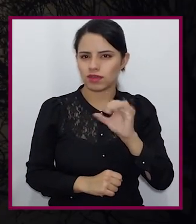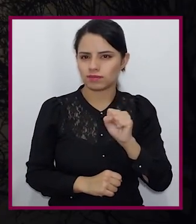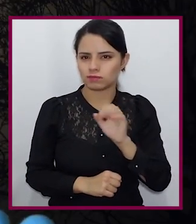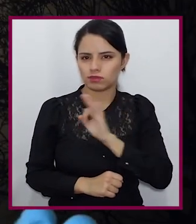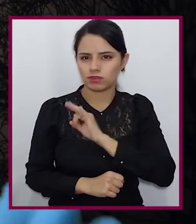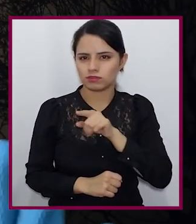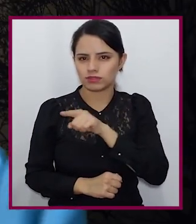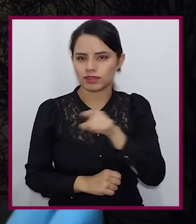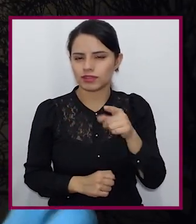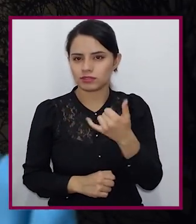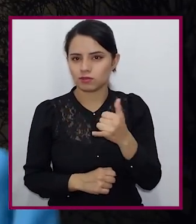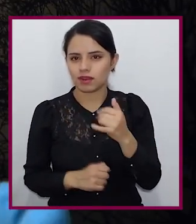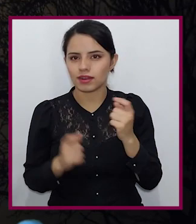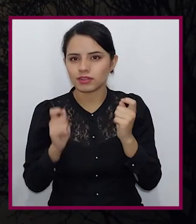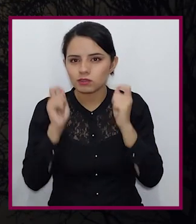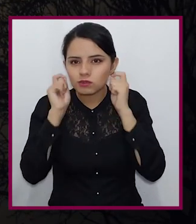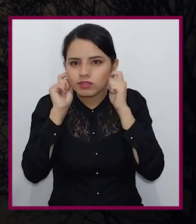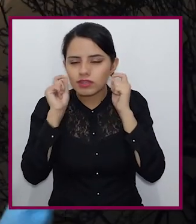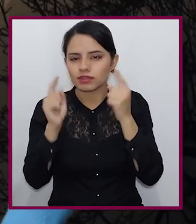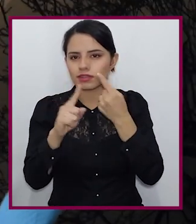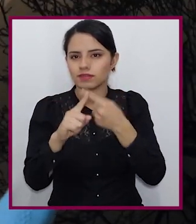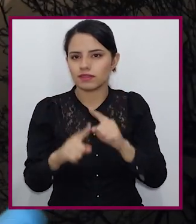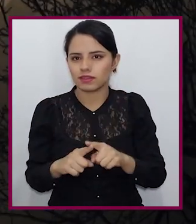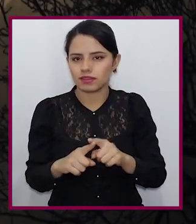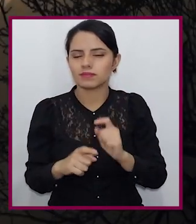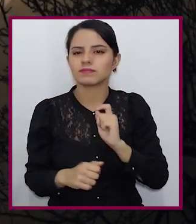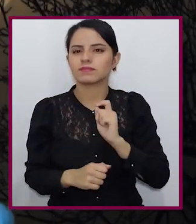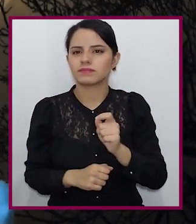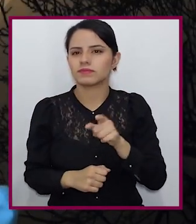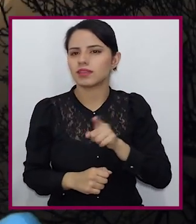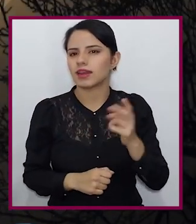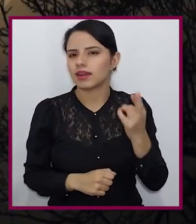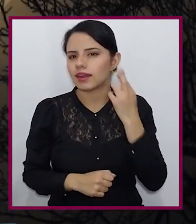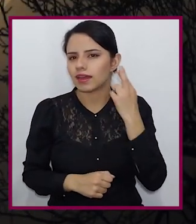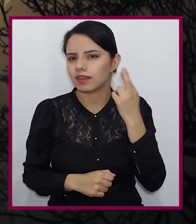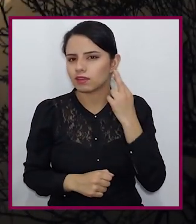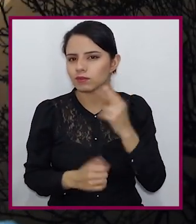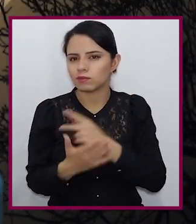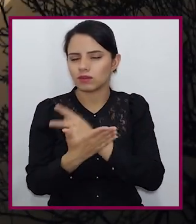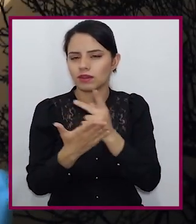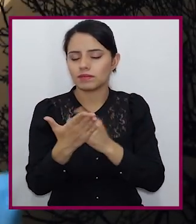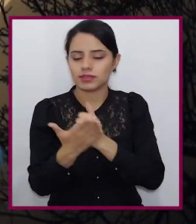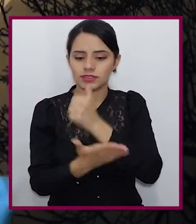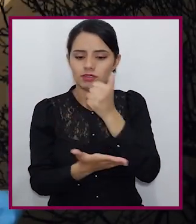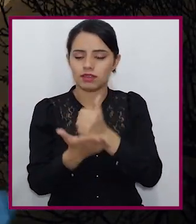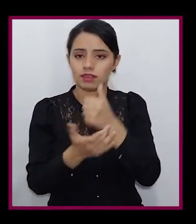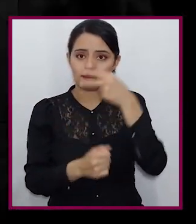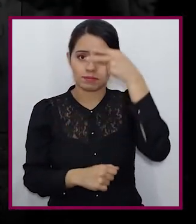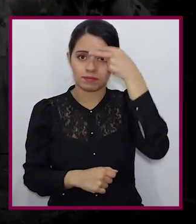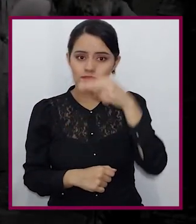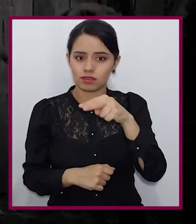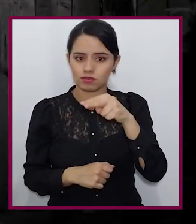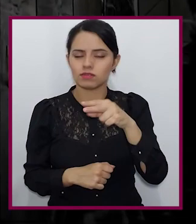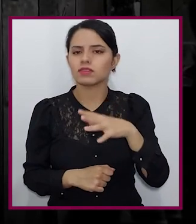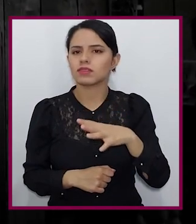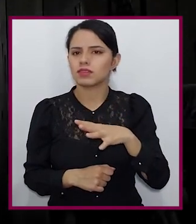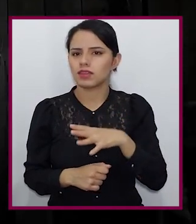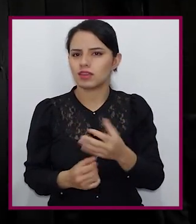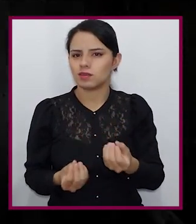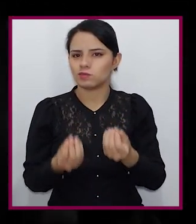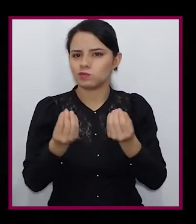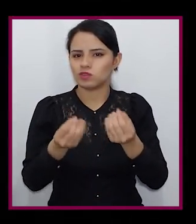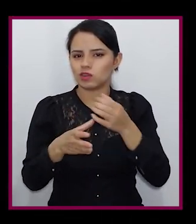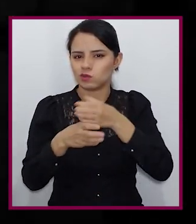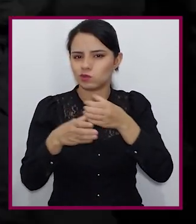en cualquier plataforma de podcast. Se trata de una serie radiofónica ubicada en la Ciudad de México que incluye